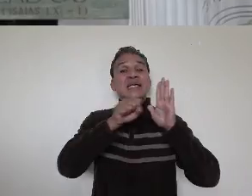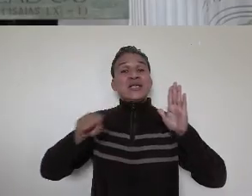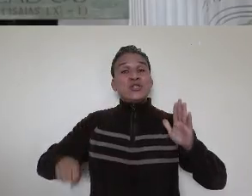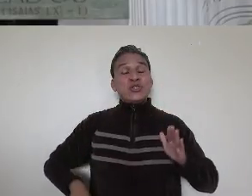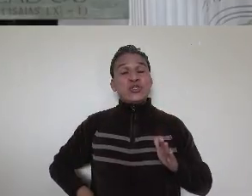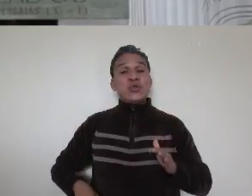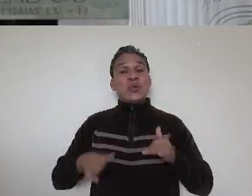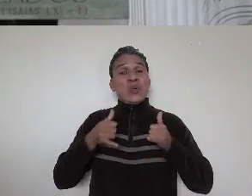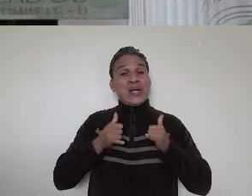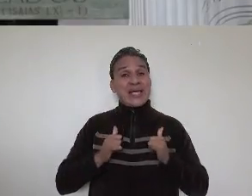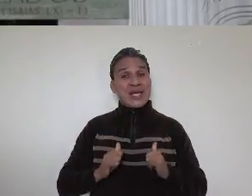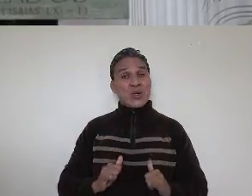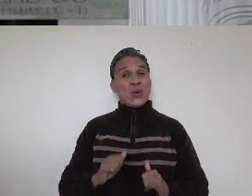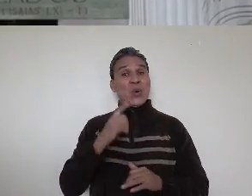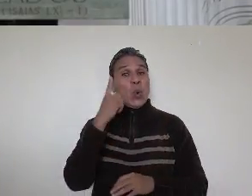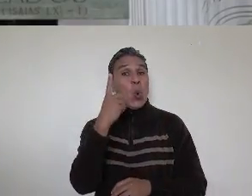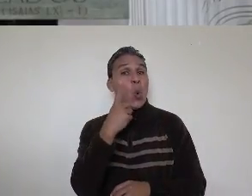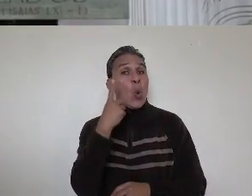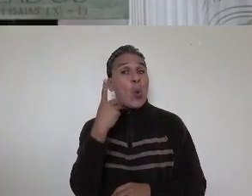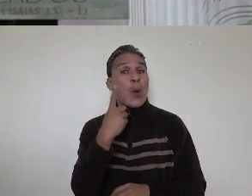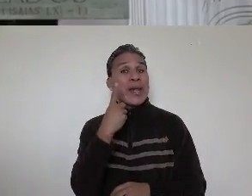Señor Hijo único